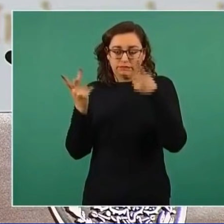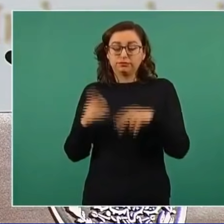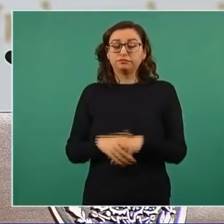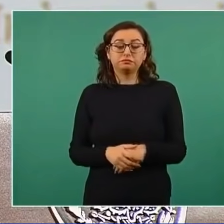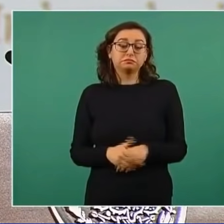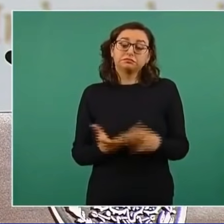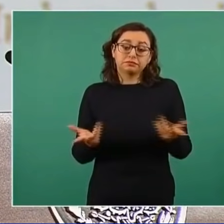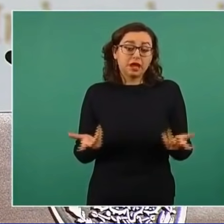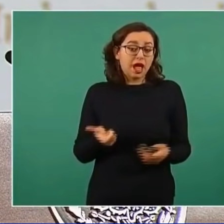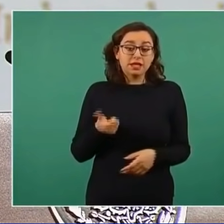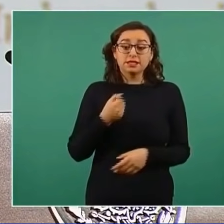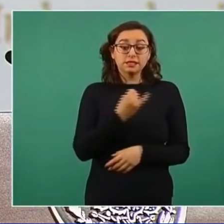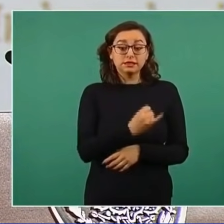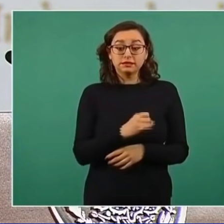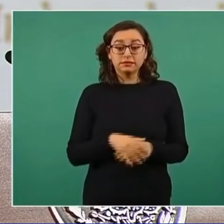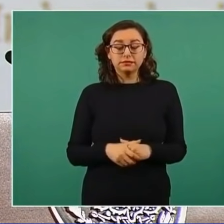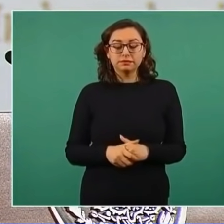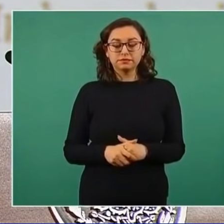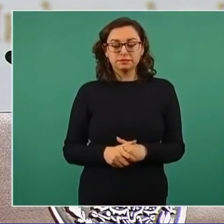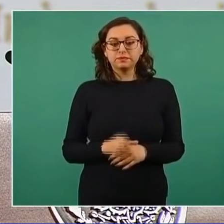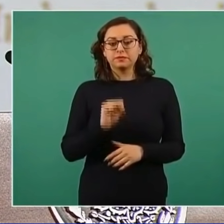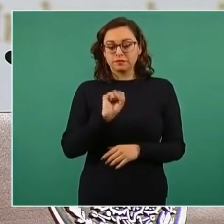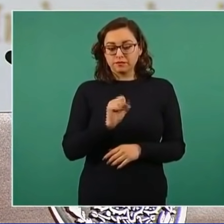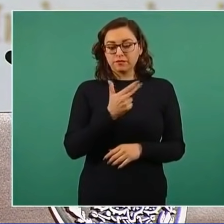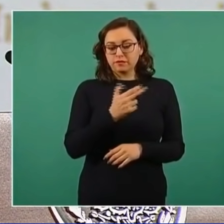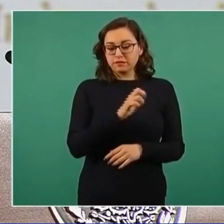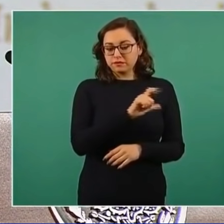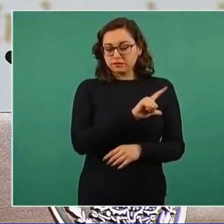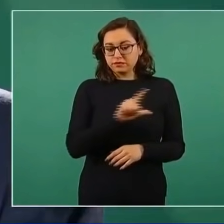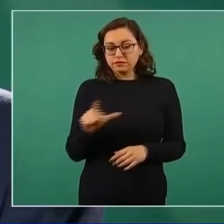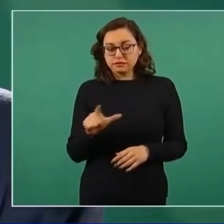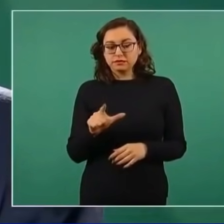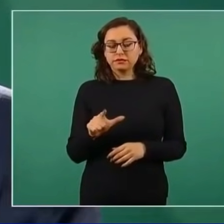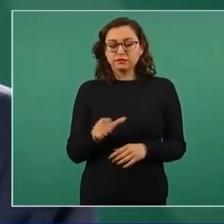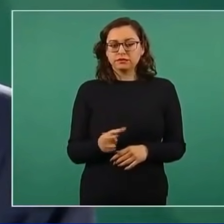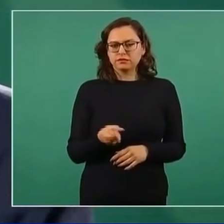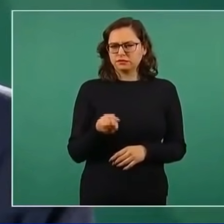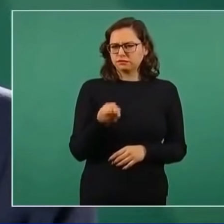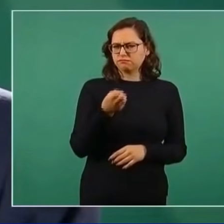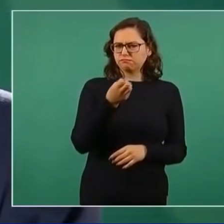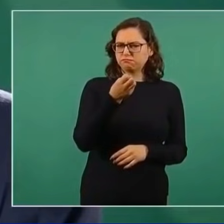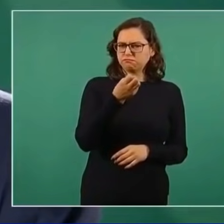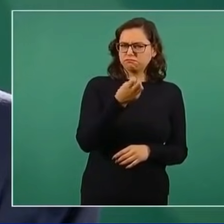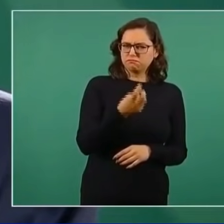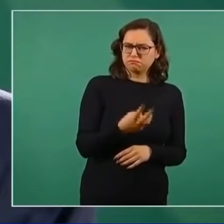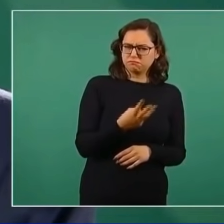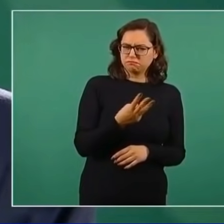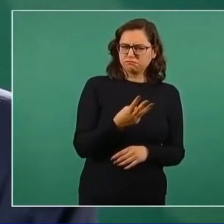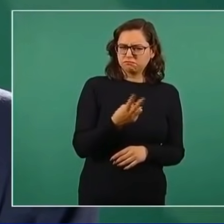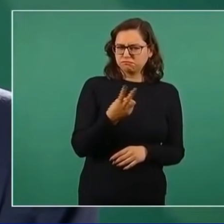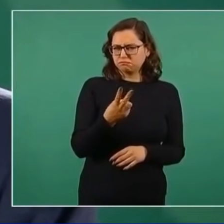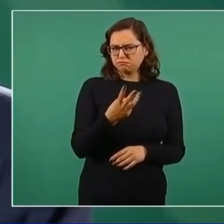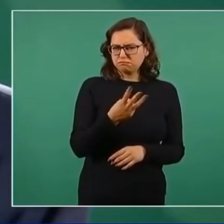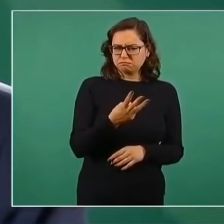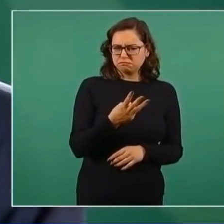venta como 2, 3 refinerías, algunas en Texas,